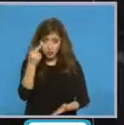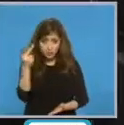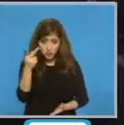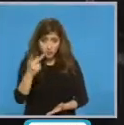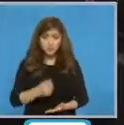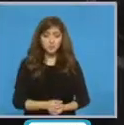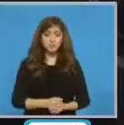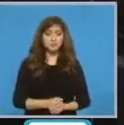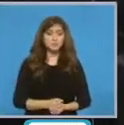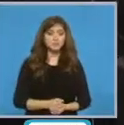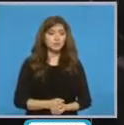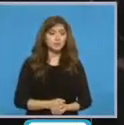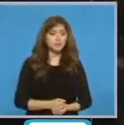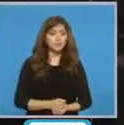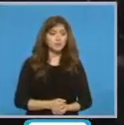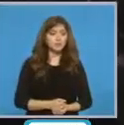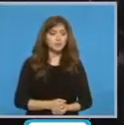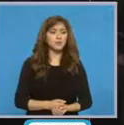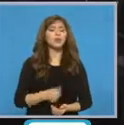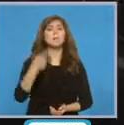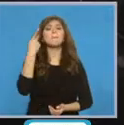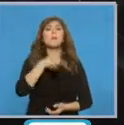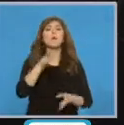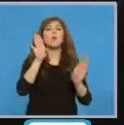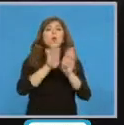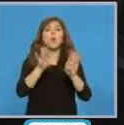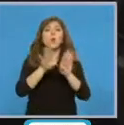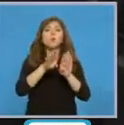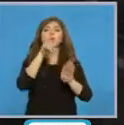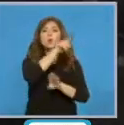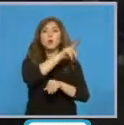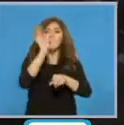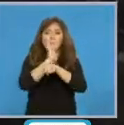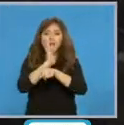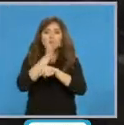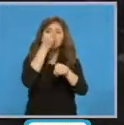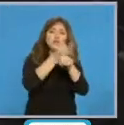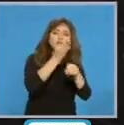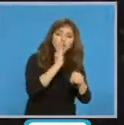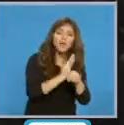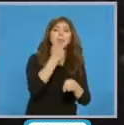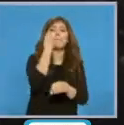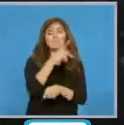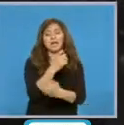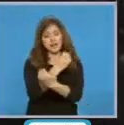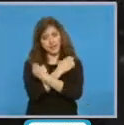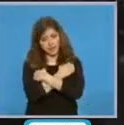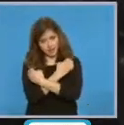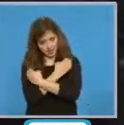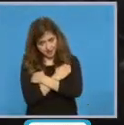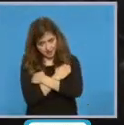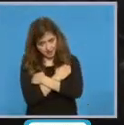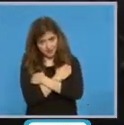El italiano también, las picaronas, pero decentes. Nada más para